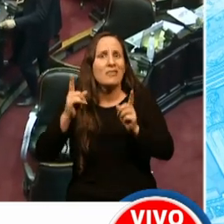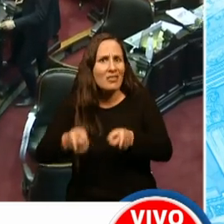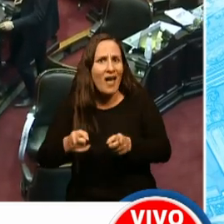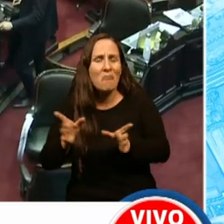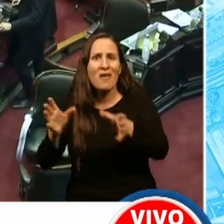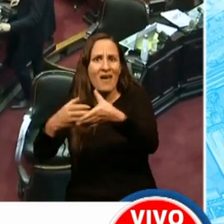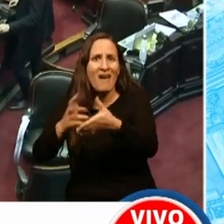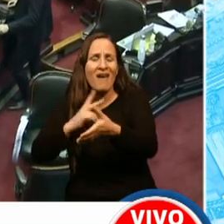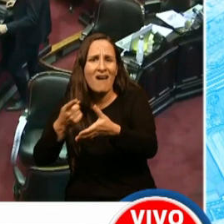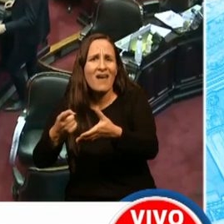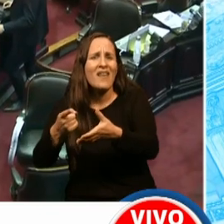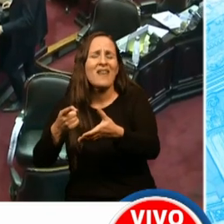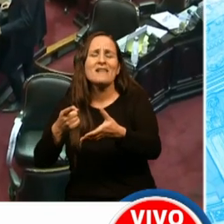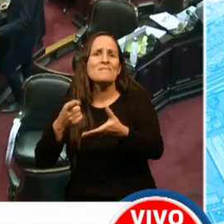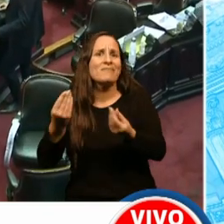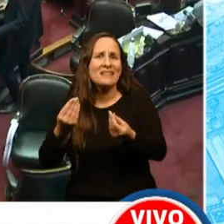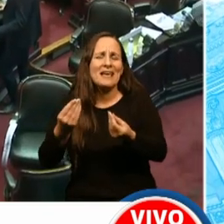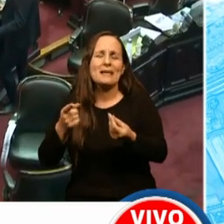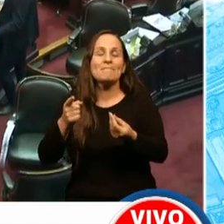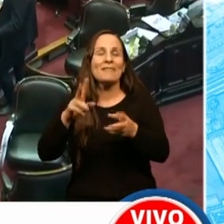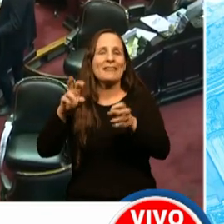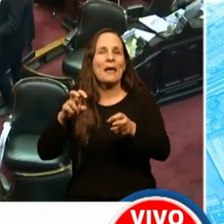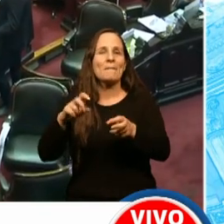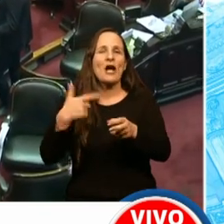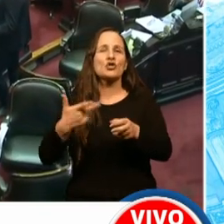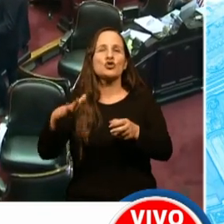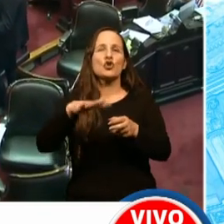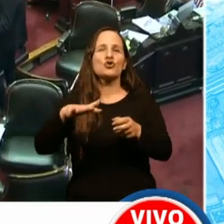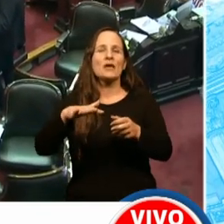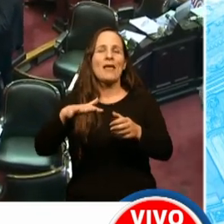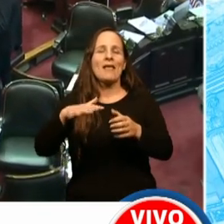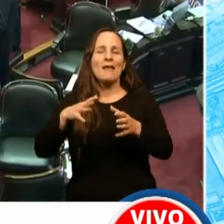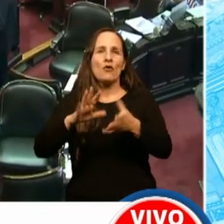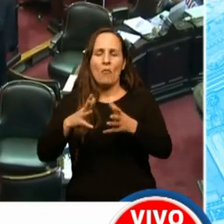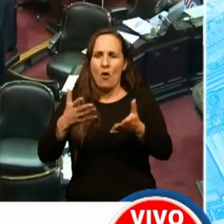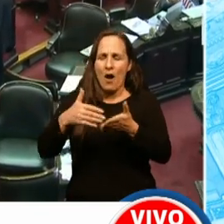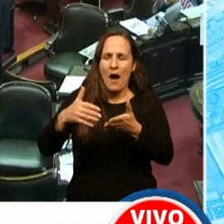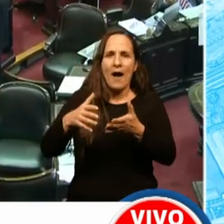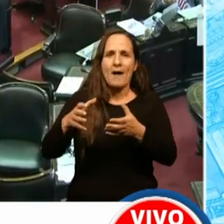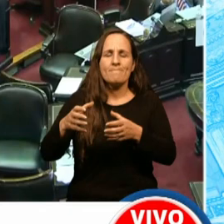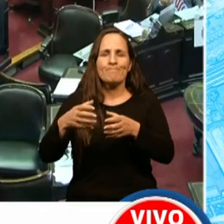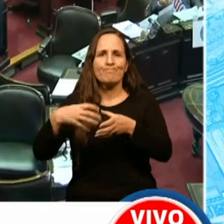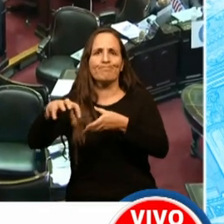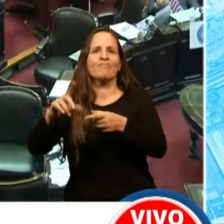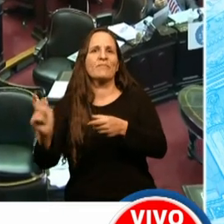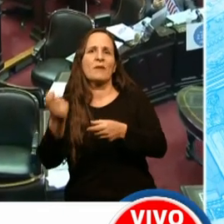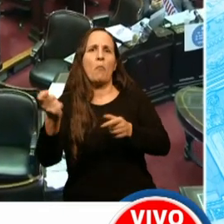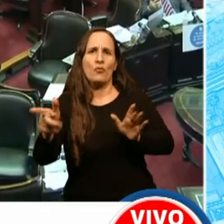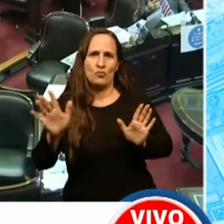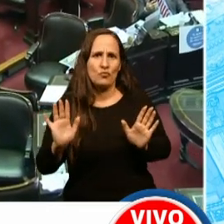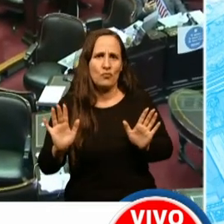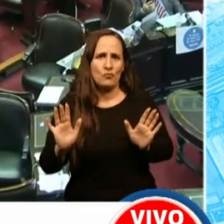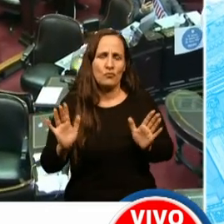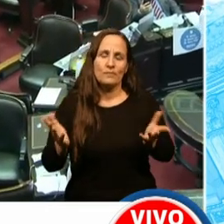en sujeto de una imposición social hasta el sistema prostituyente sabemos que un